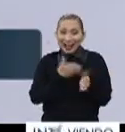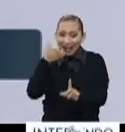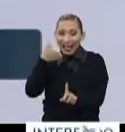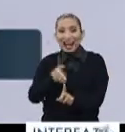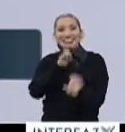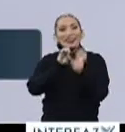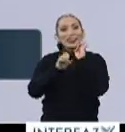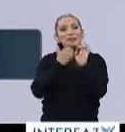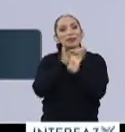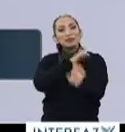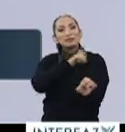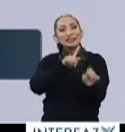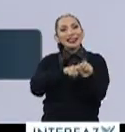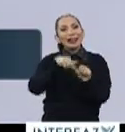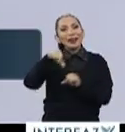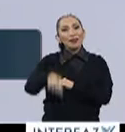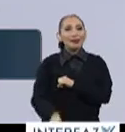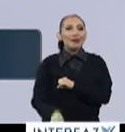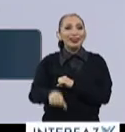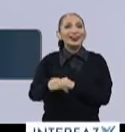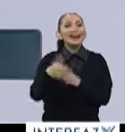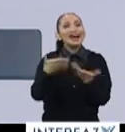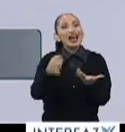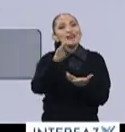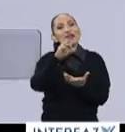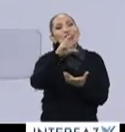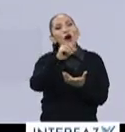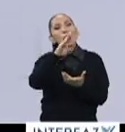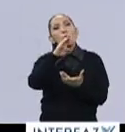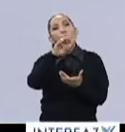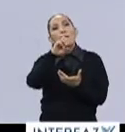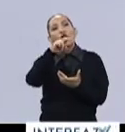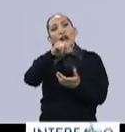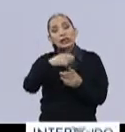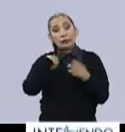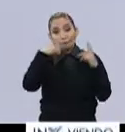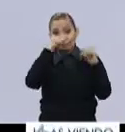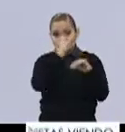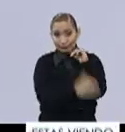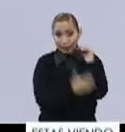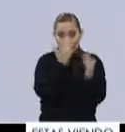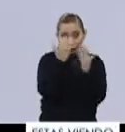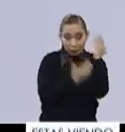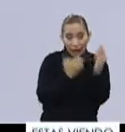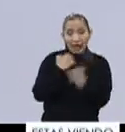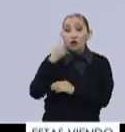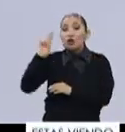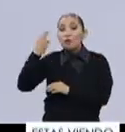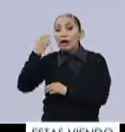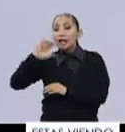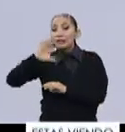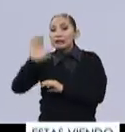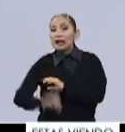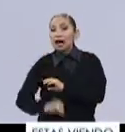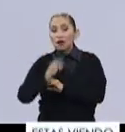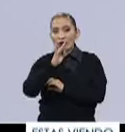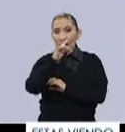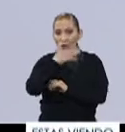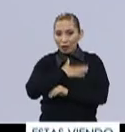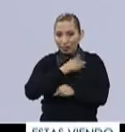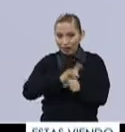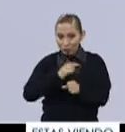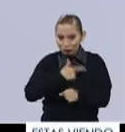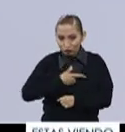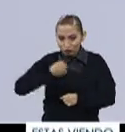esta entrevista muy especial que tenemos este día. Franco Baboni, egresado del Colegio de México de la Universidad de Chicago. Franco, buen día, qué